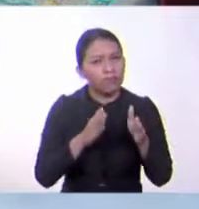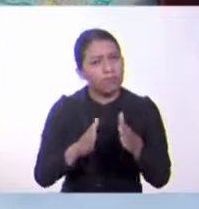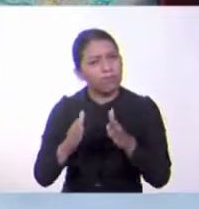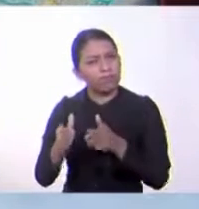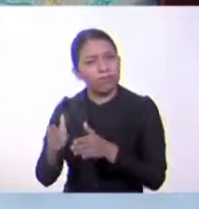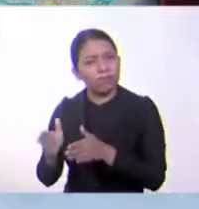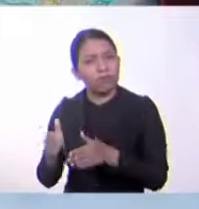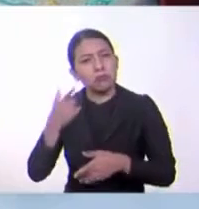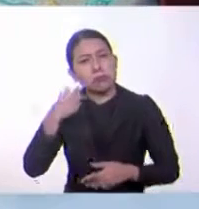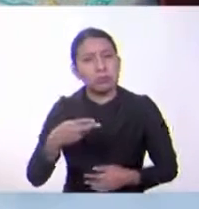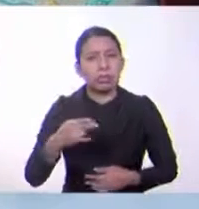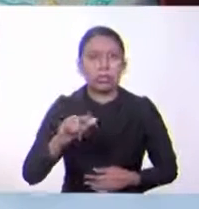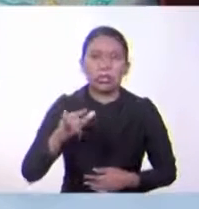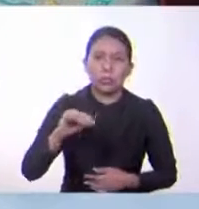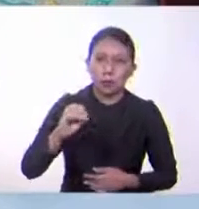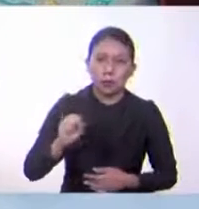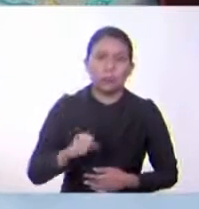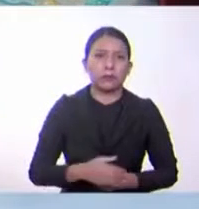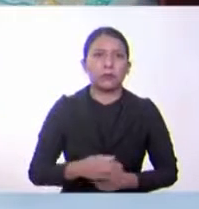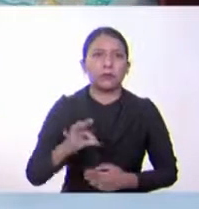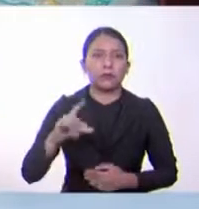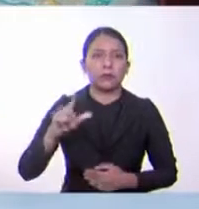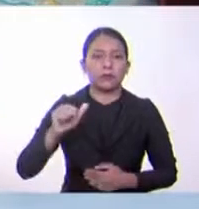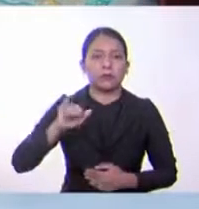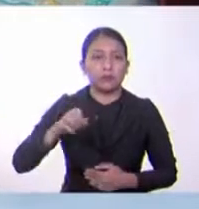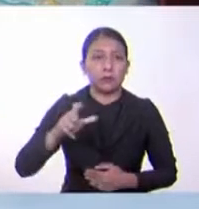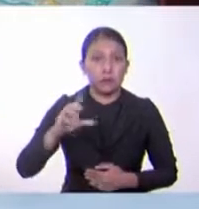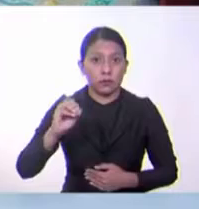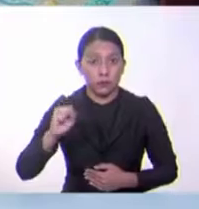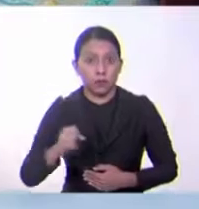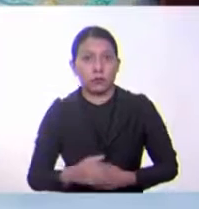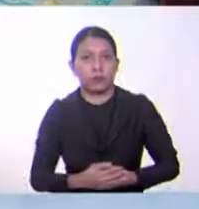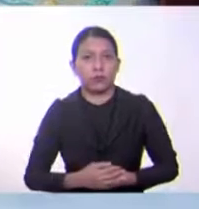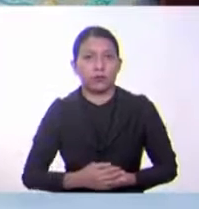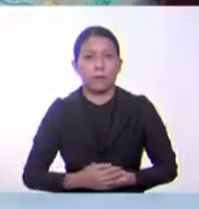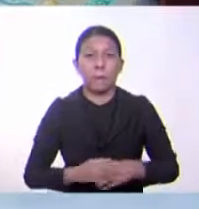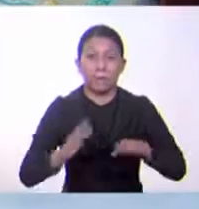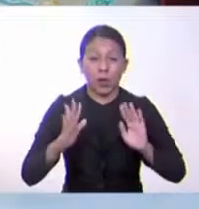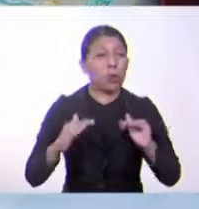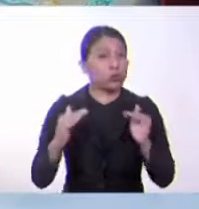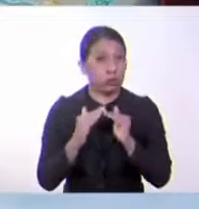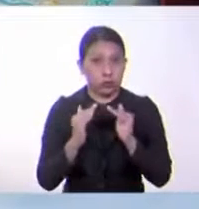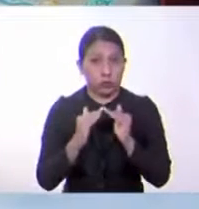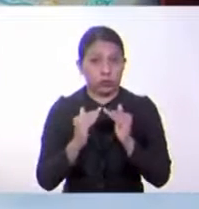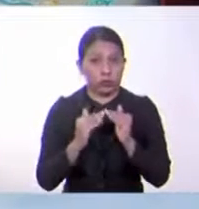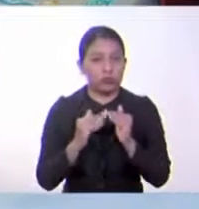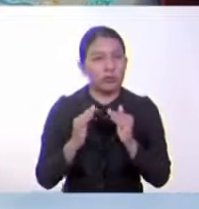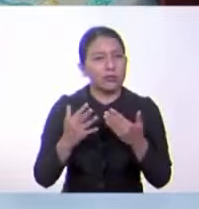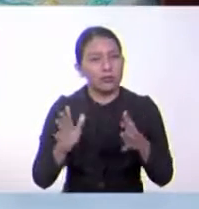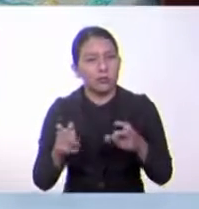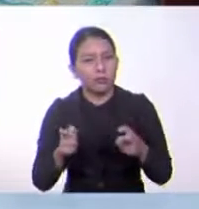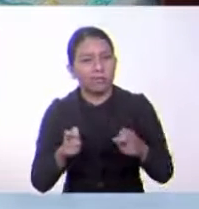los cilios como los flagelos, que son las estructuras externas, pero también para ir regulando